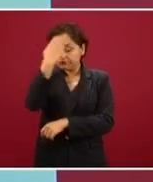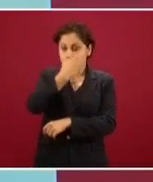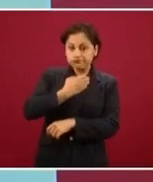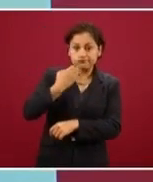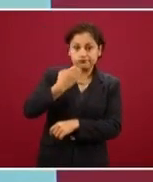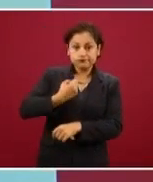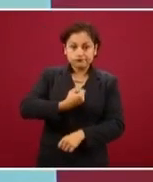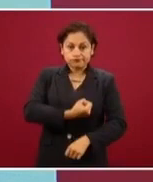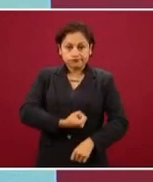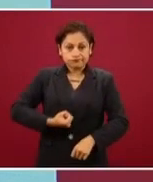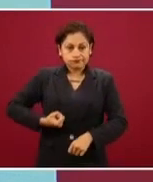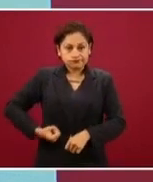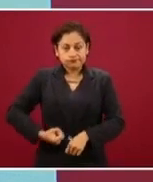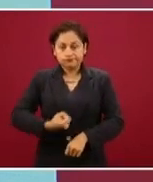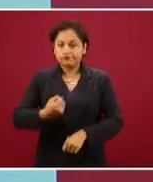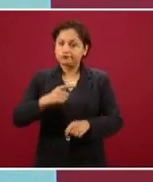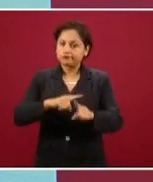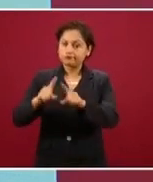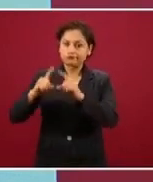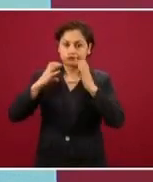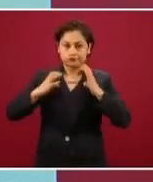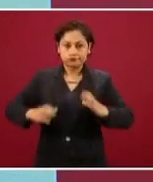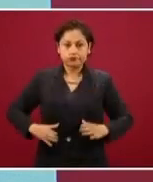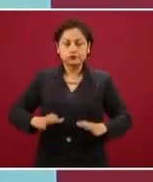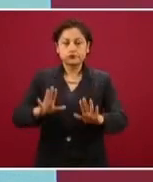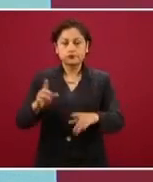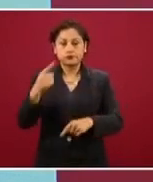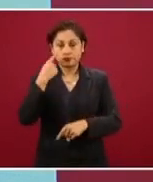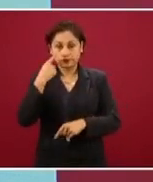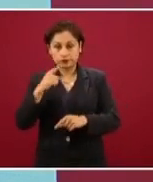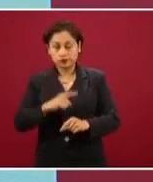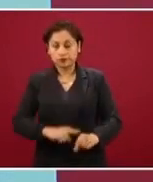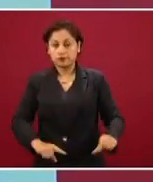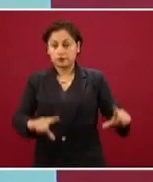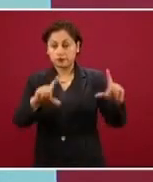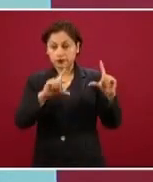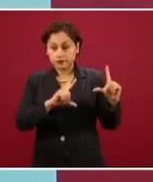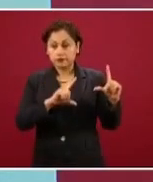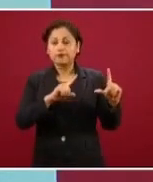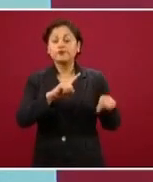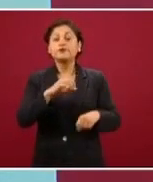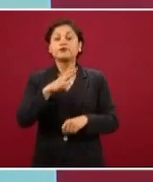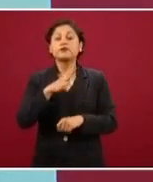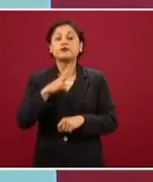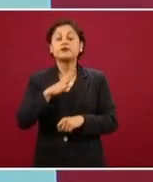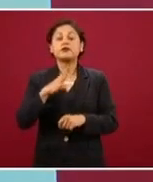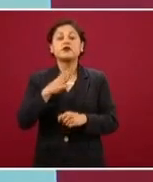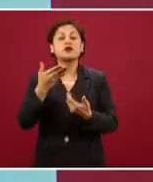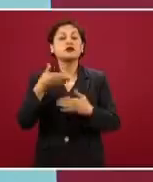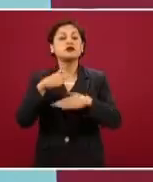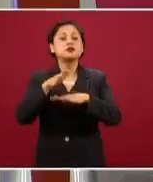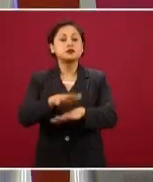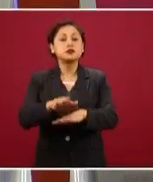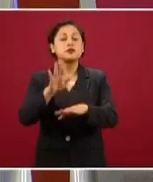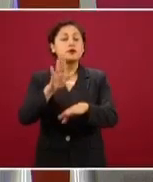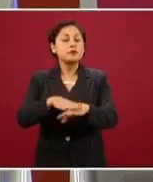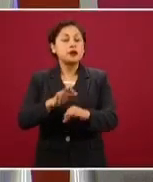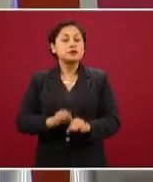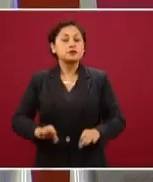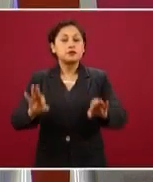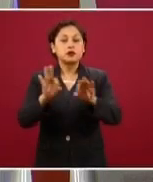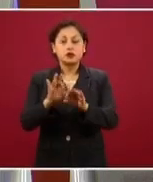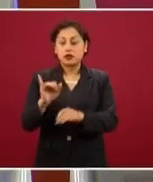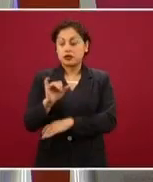ultrasonido. En esta diapositiva lo que se ve es cómo se priorizó, aunque el ISSSTE tiene un primer nivel de atención relativamente